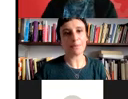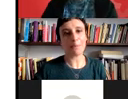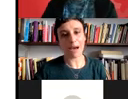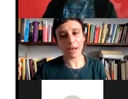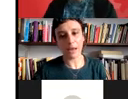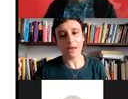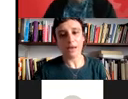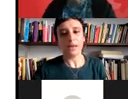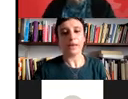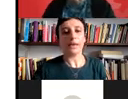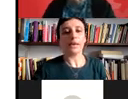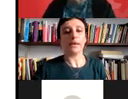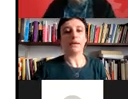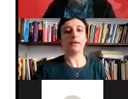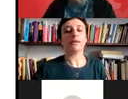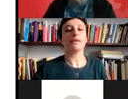Aires, para